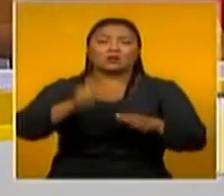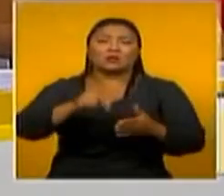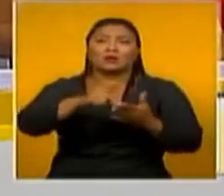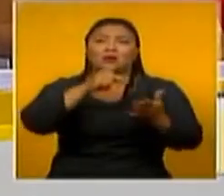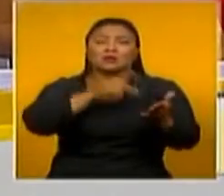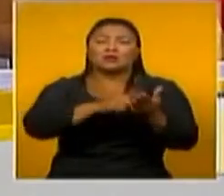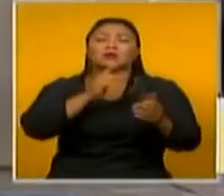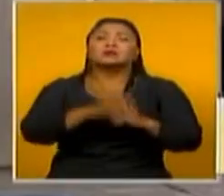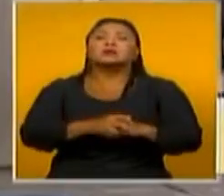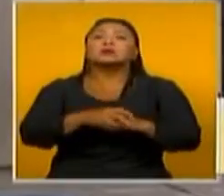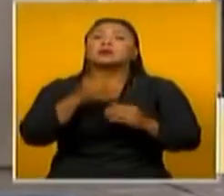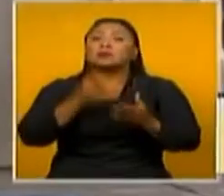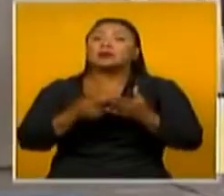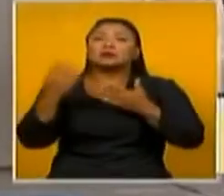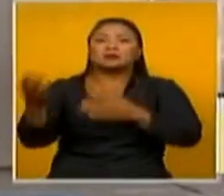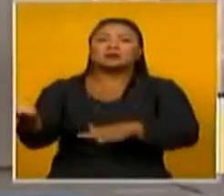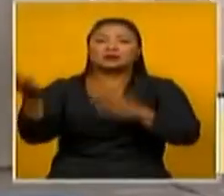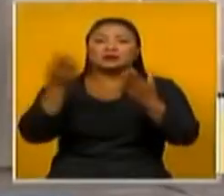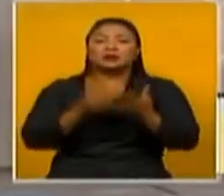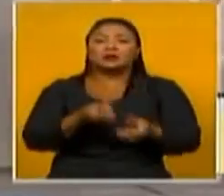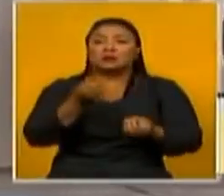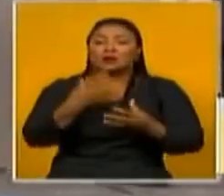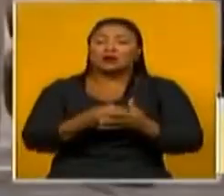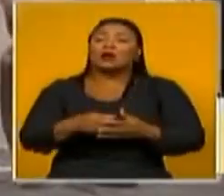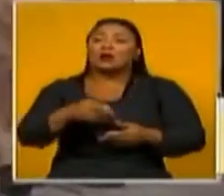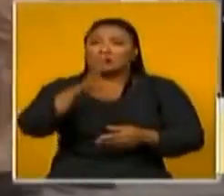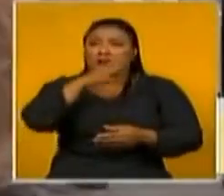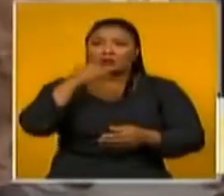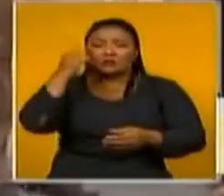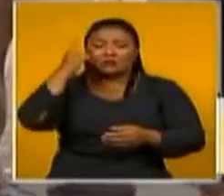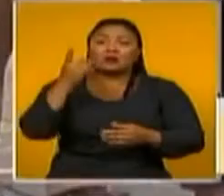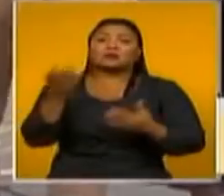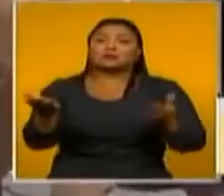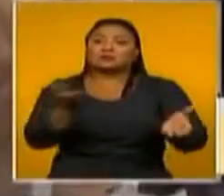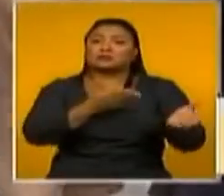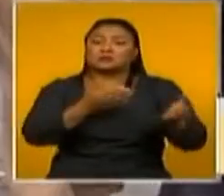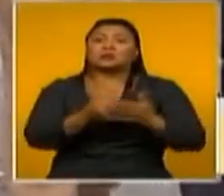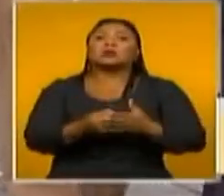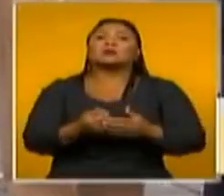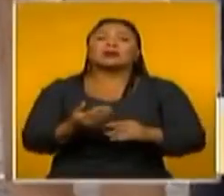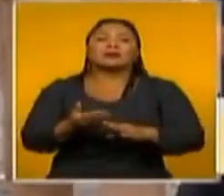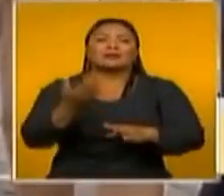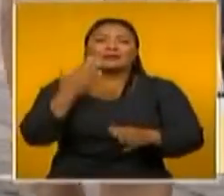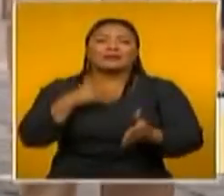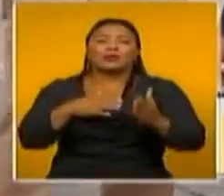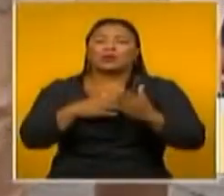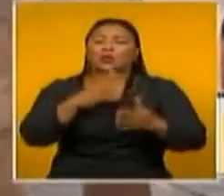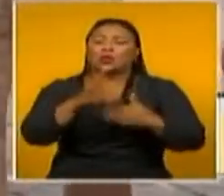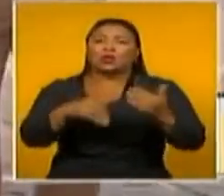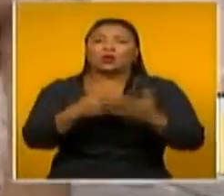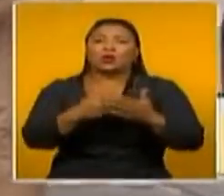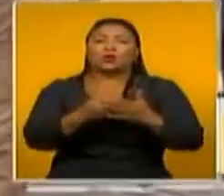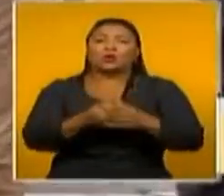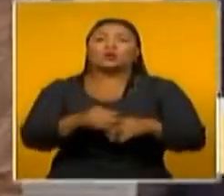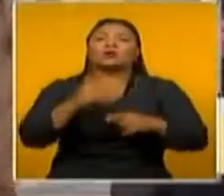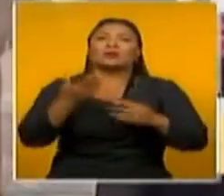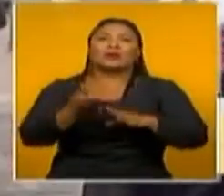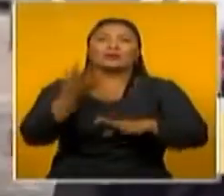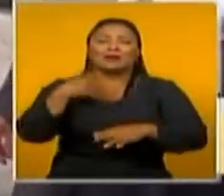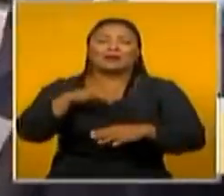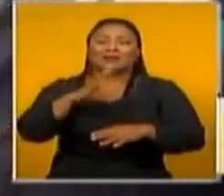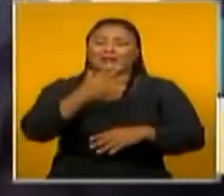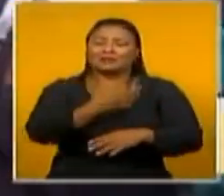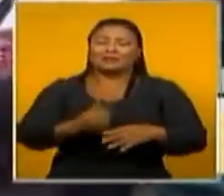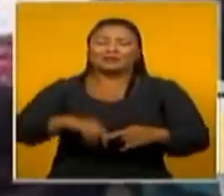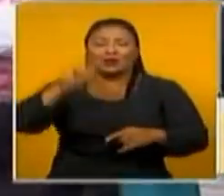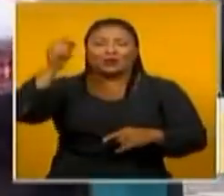sumaron a los pedidos para que se llame a declarar al ex presidente Rafael Correa por la supuesta intervención en actos de corrupción durante su gobierno.